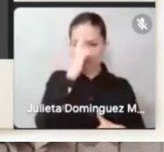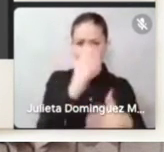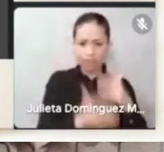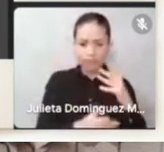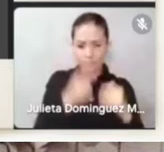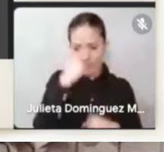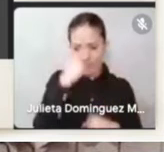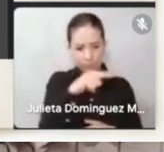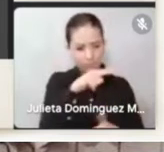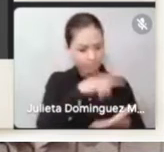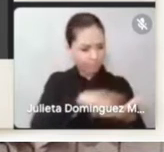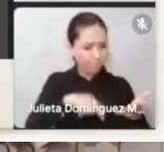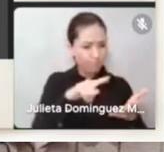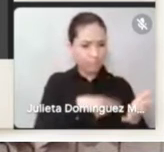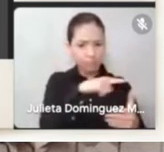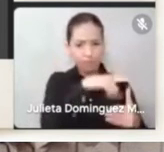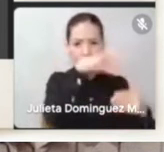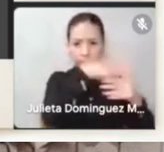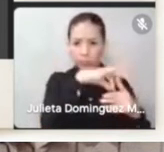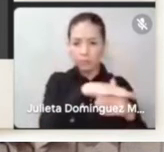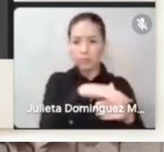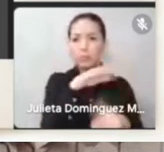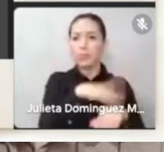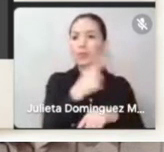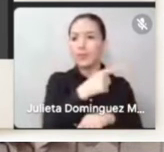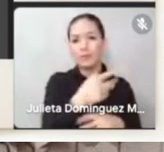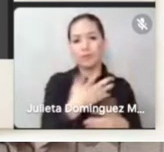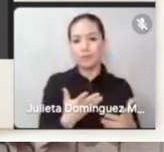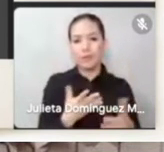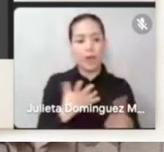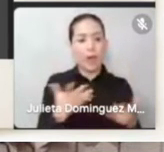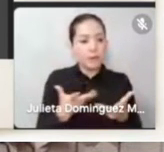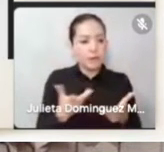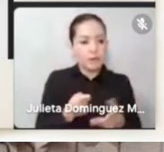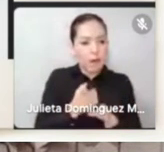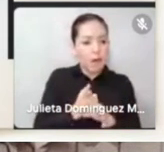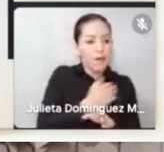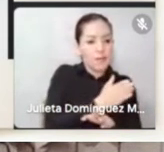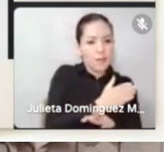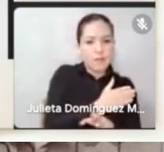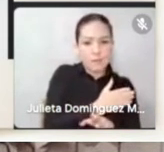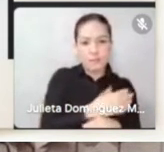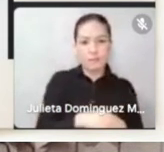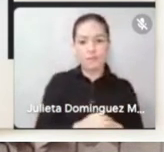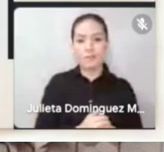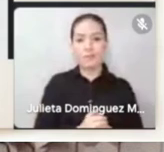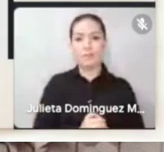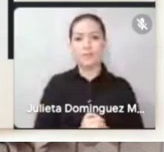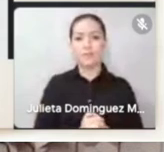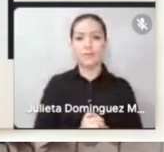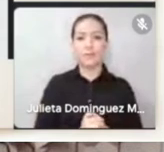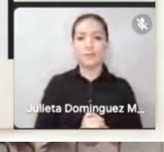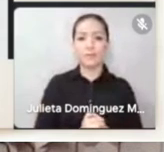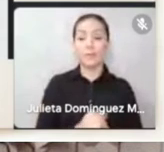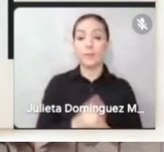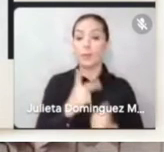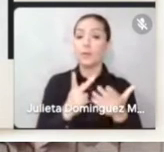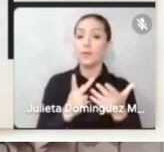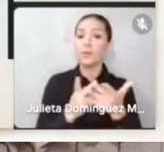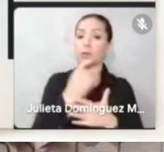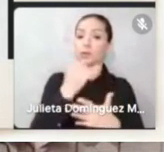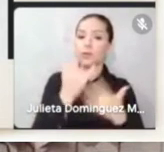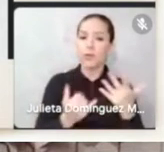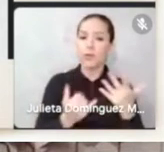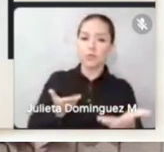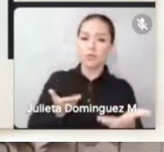la elección, al realizarse antes de su conclusión. En el proyecto que se pone a su consideración,